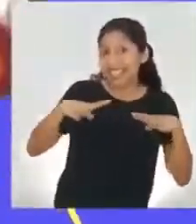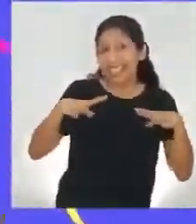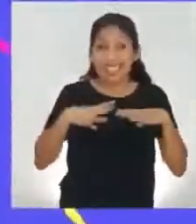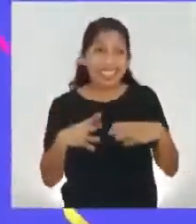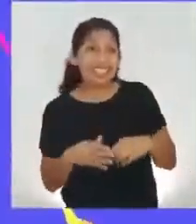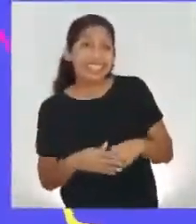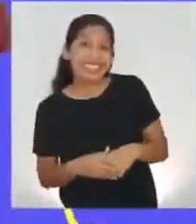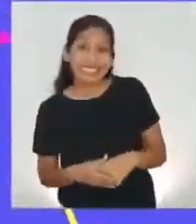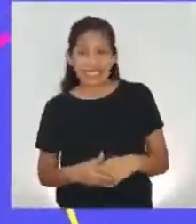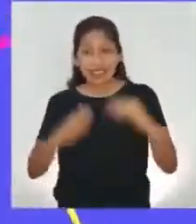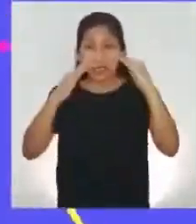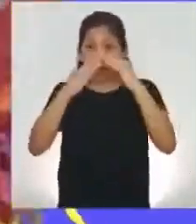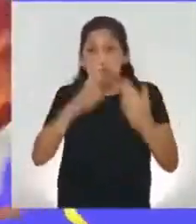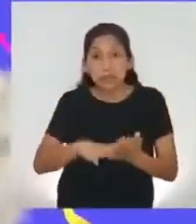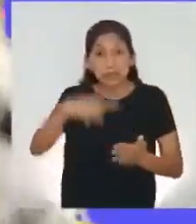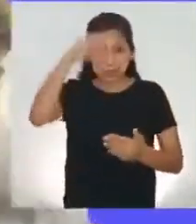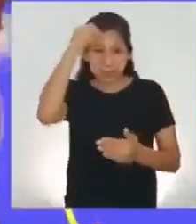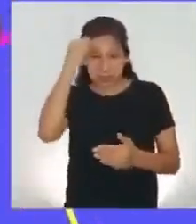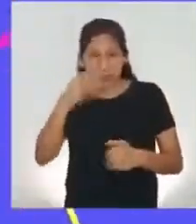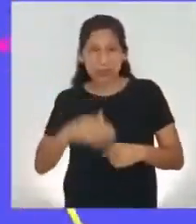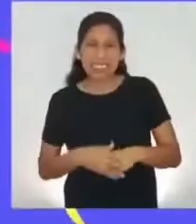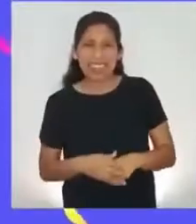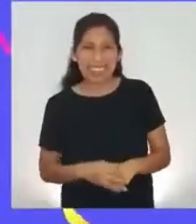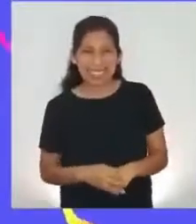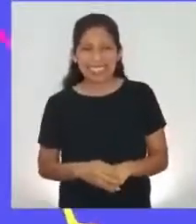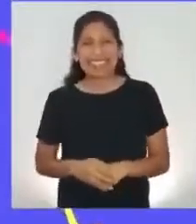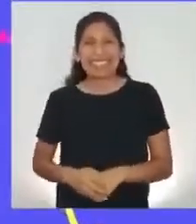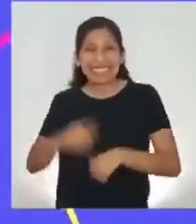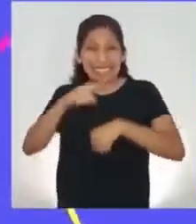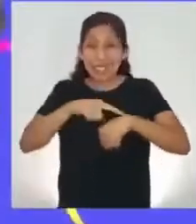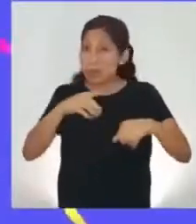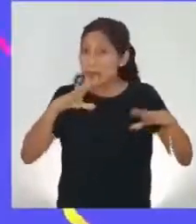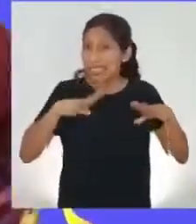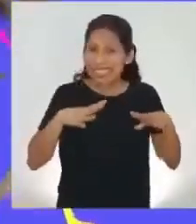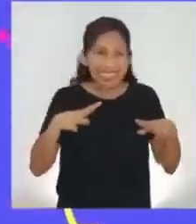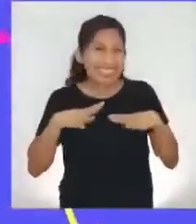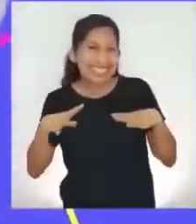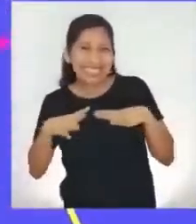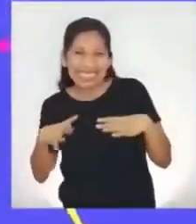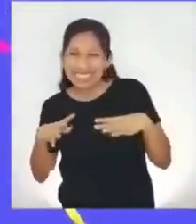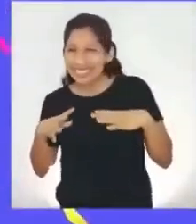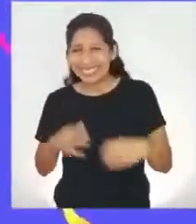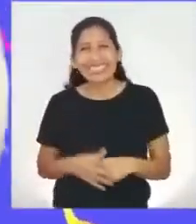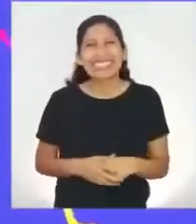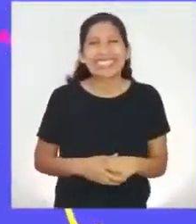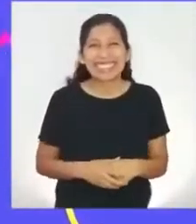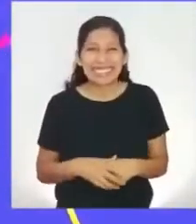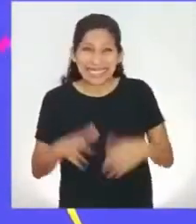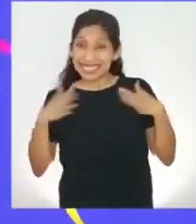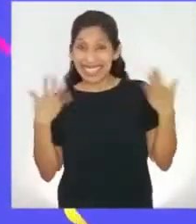vacaciones. Aprendo en casa, modo vacaciones.